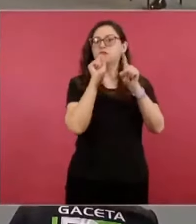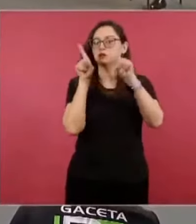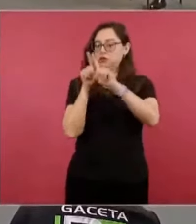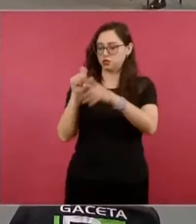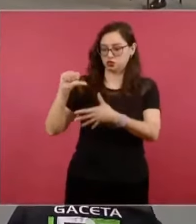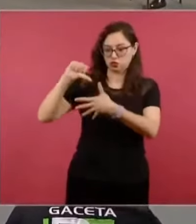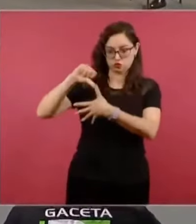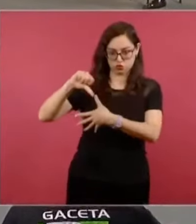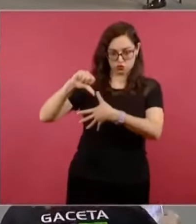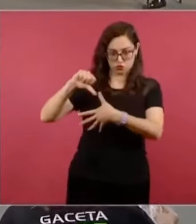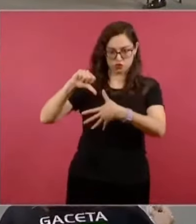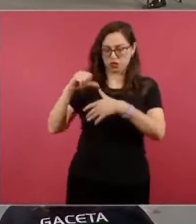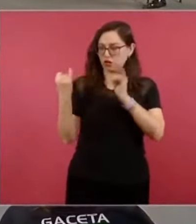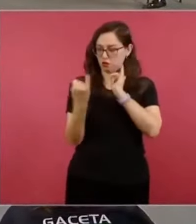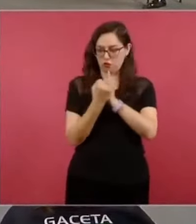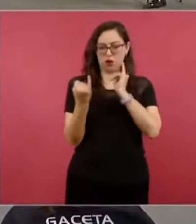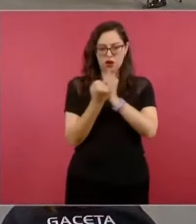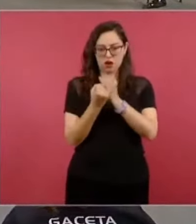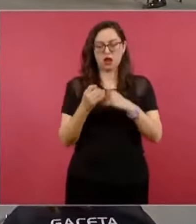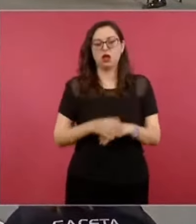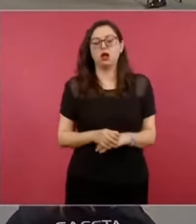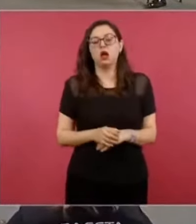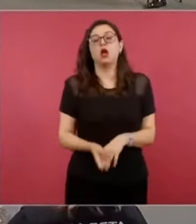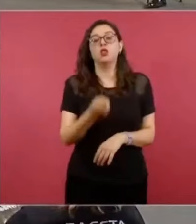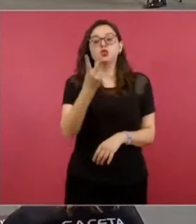Los dos presidentes